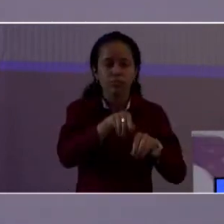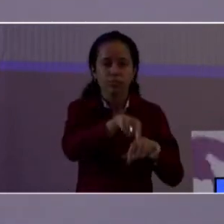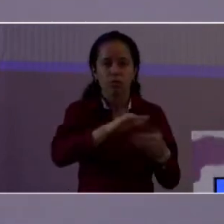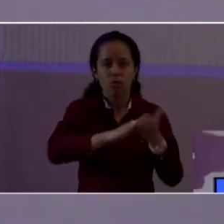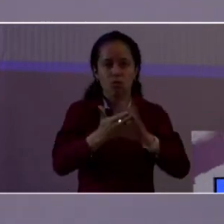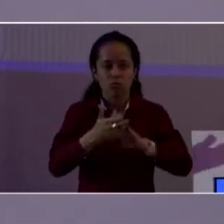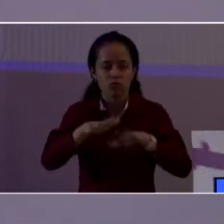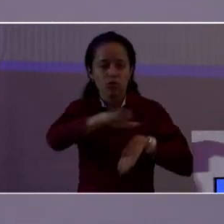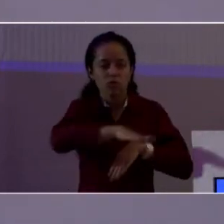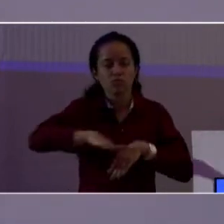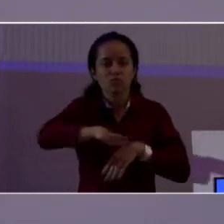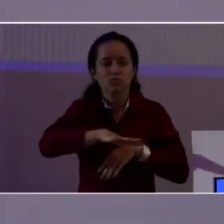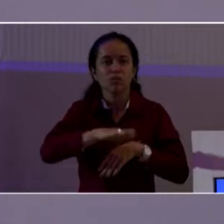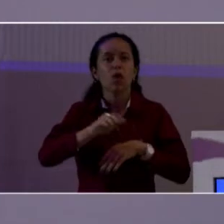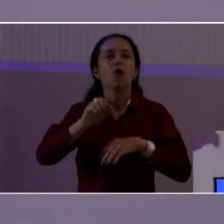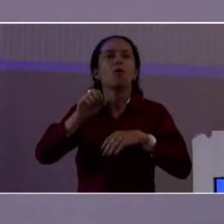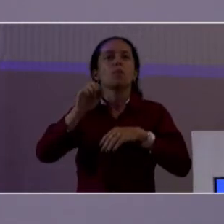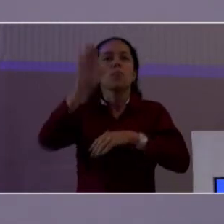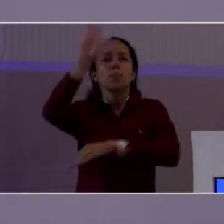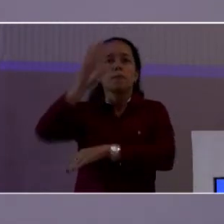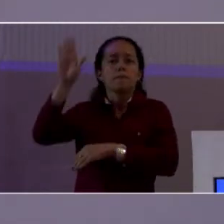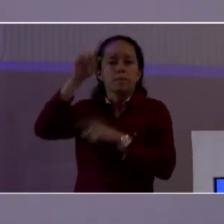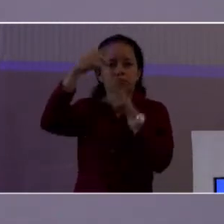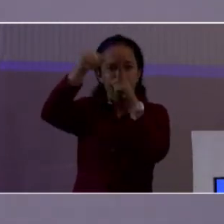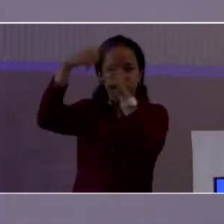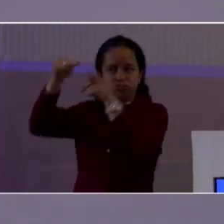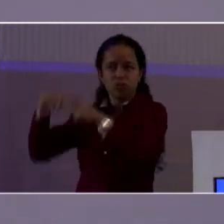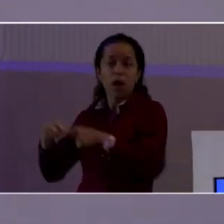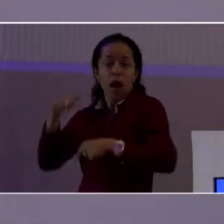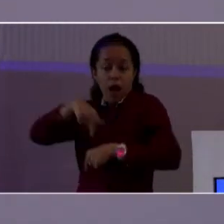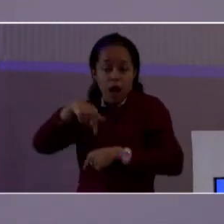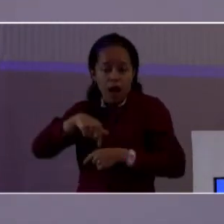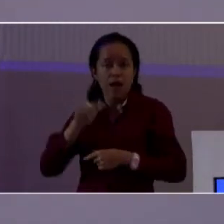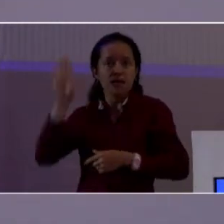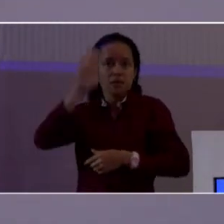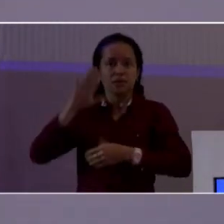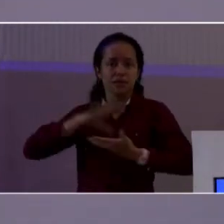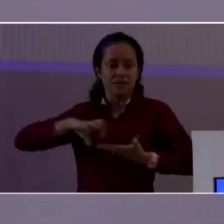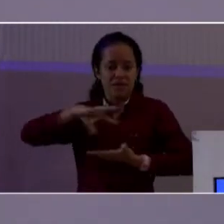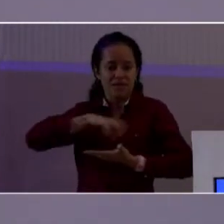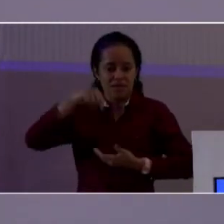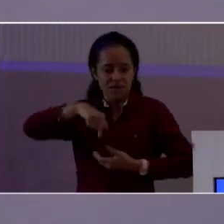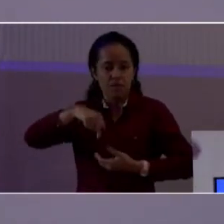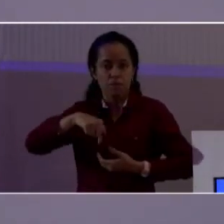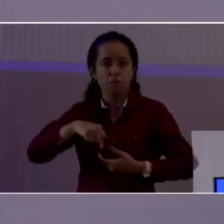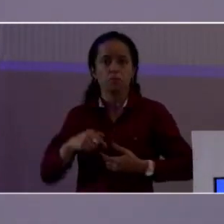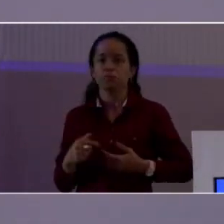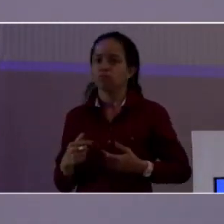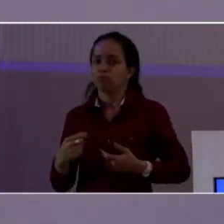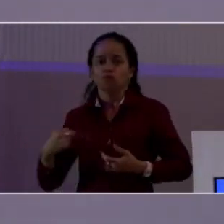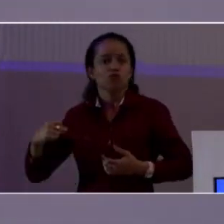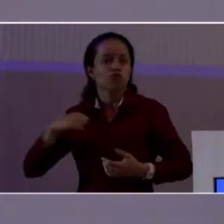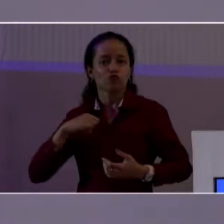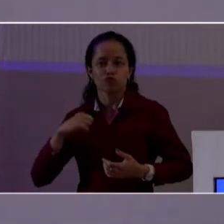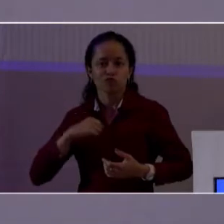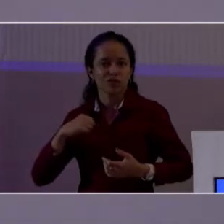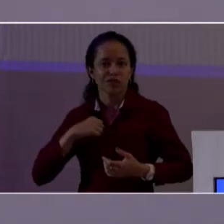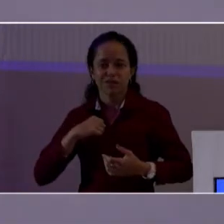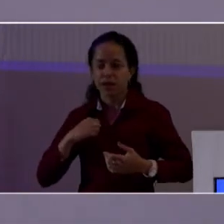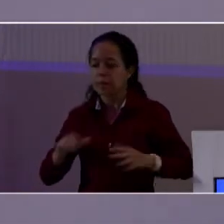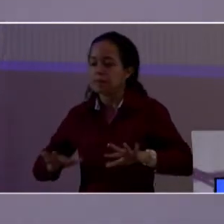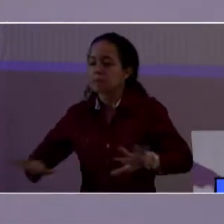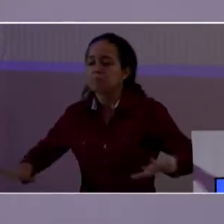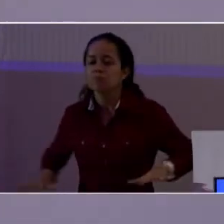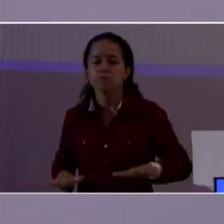diferentes departamentos. Para poner un ejemplo aquí del departamento de Santander, si bien aquí no tenemos un